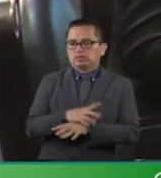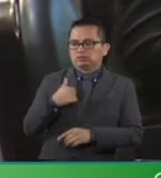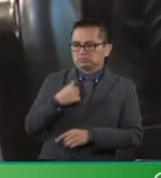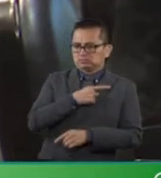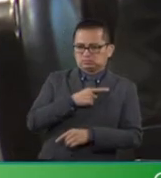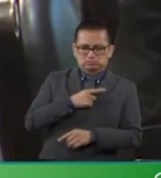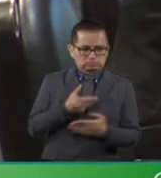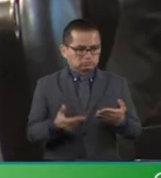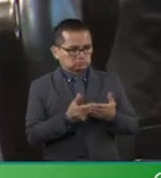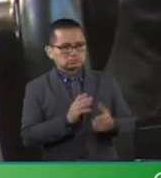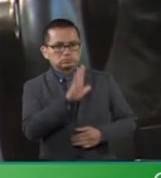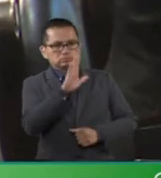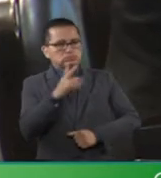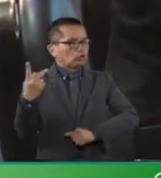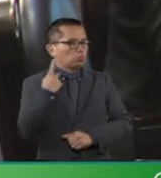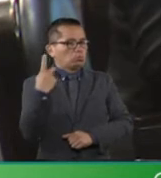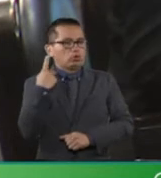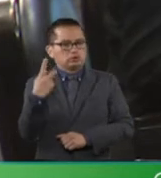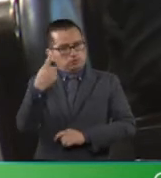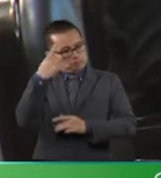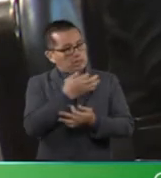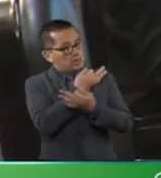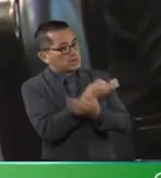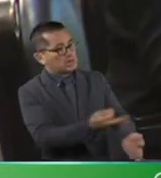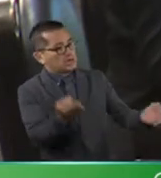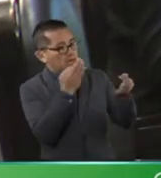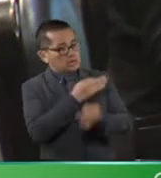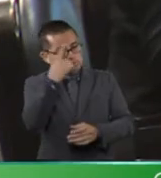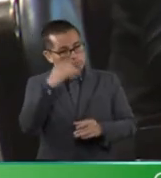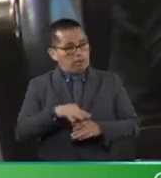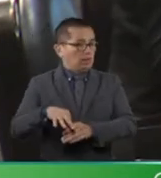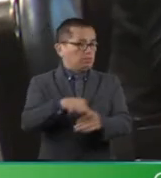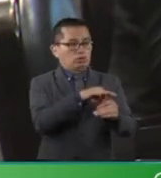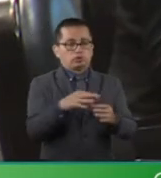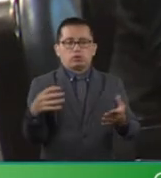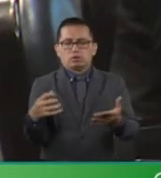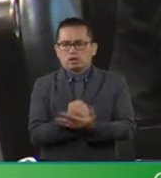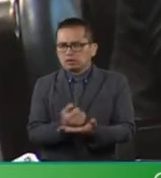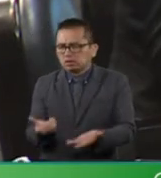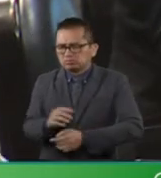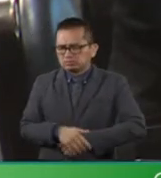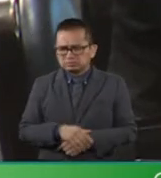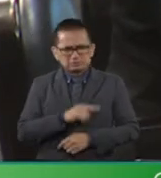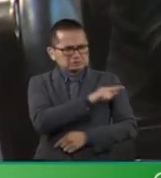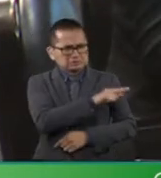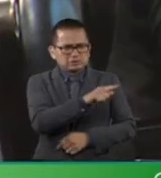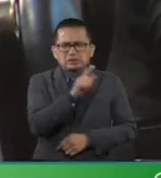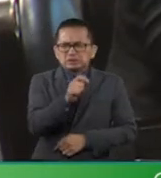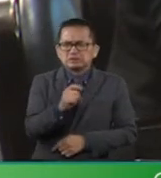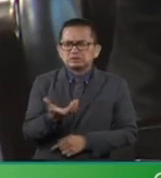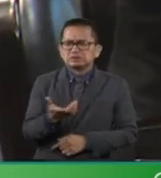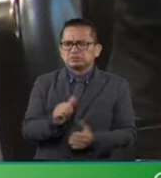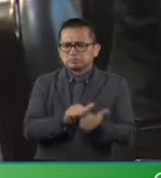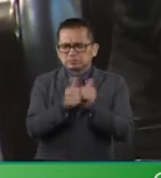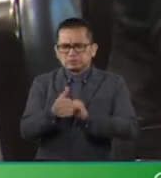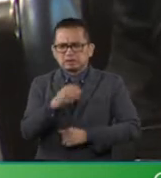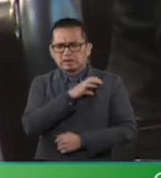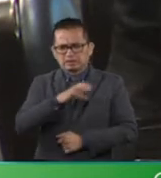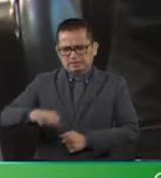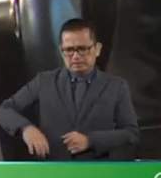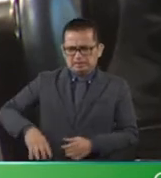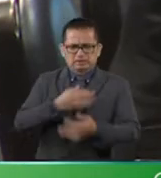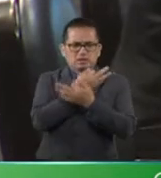políticas concentrarse en ganar elecciones se convertirán en candidatas y en candidatos en